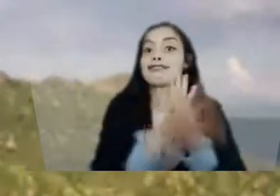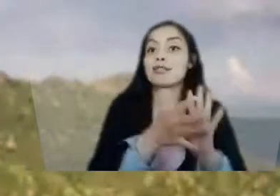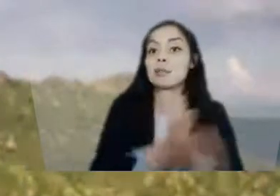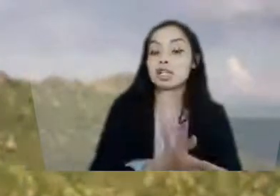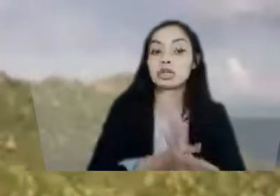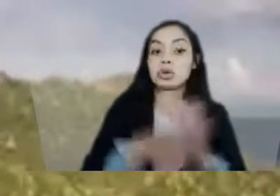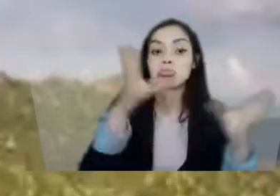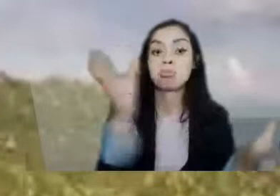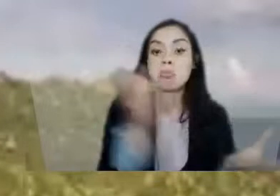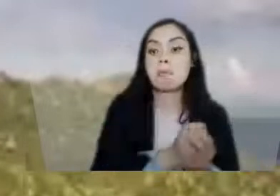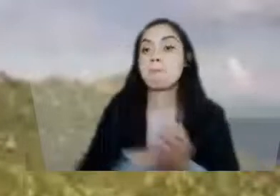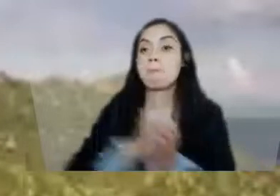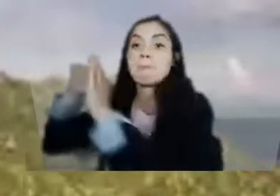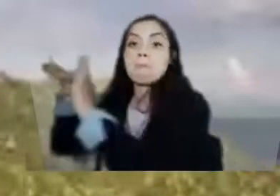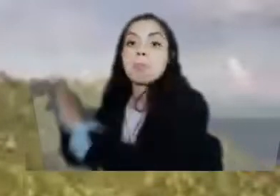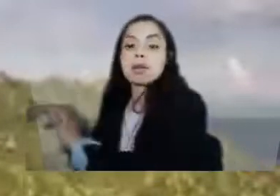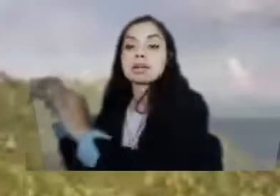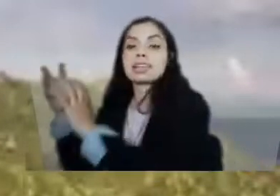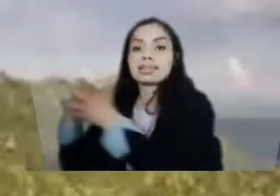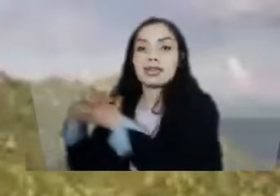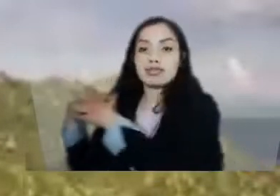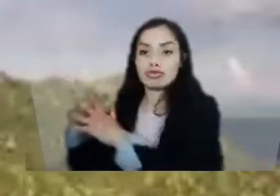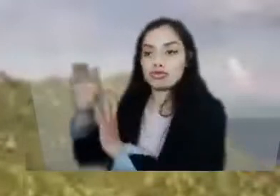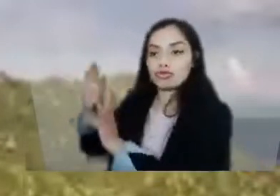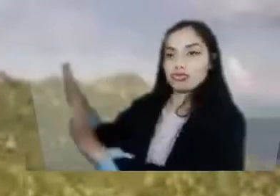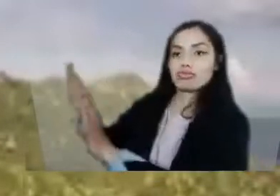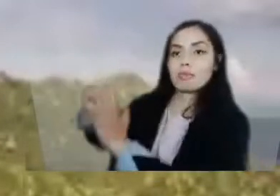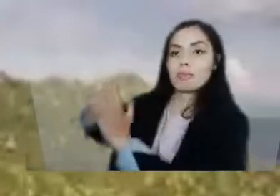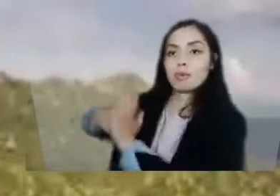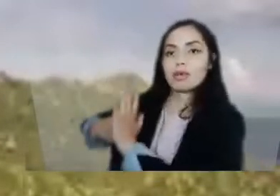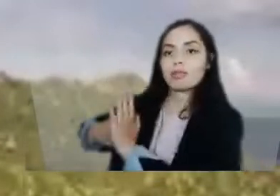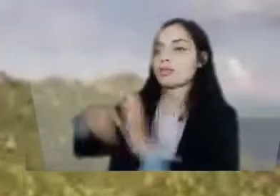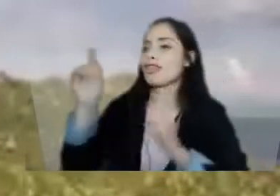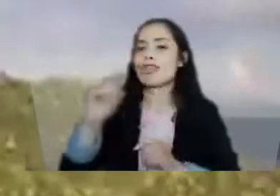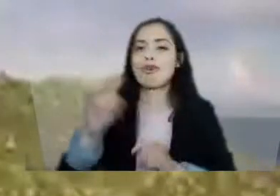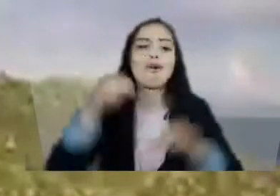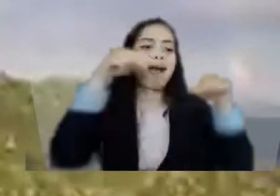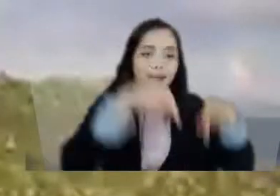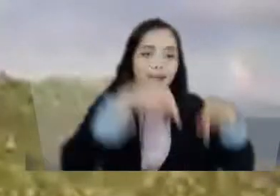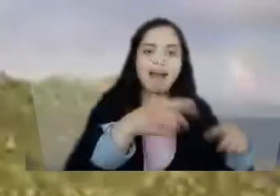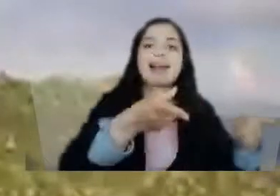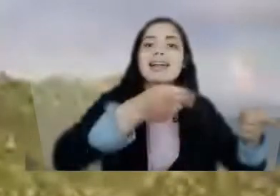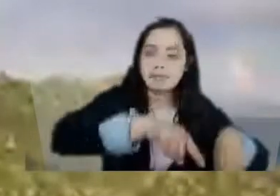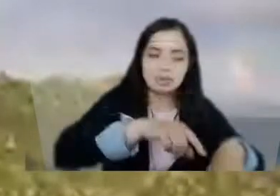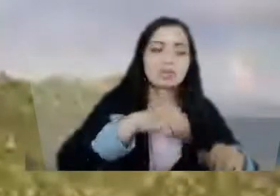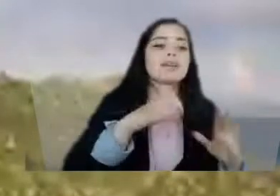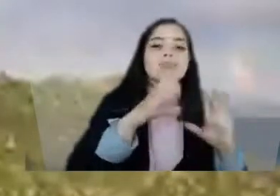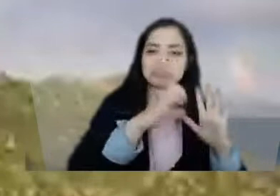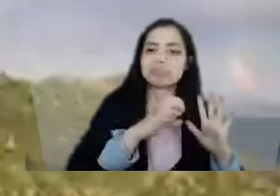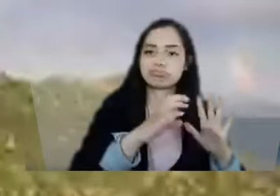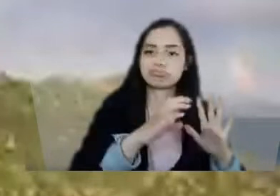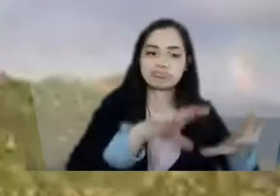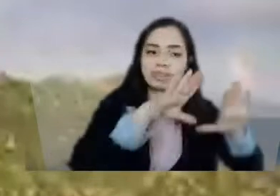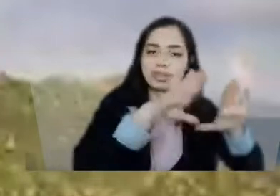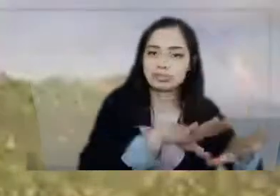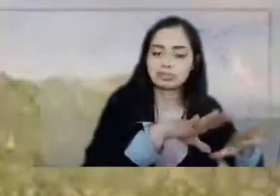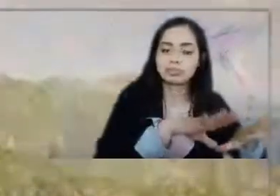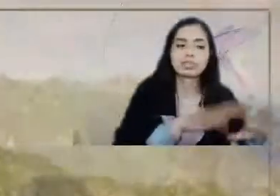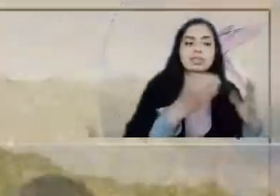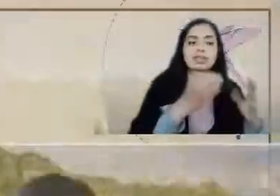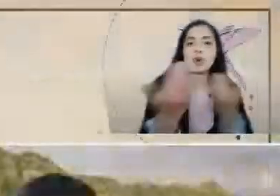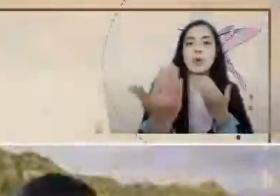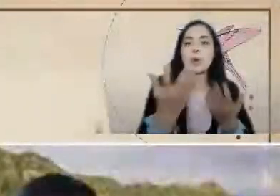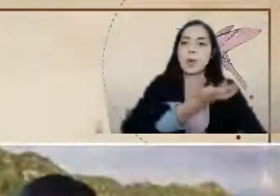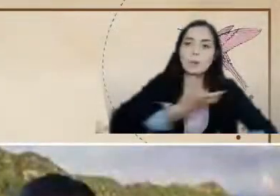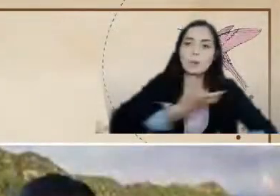pues, el tiempo ha cambiado y hemos evolucionado a hacer unas expediciones mucho más equitativas e integrales.